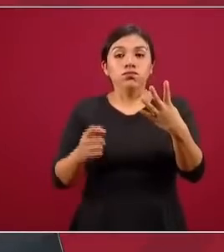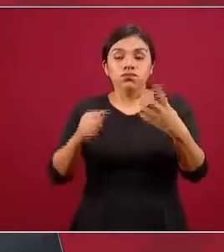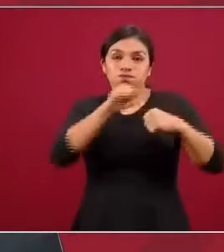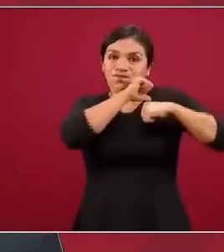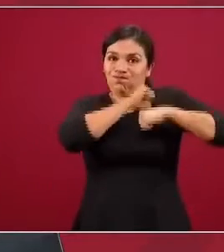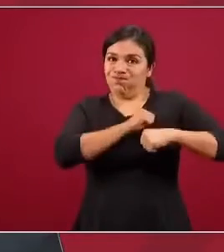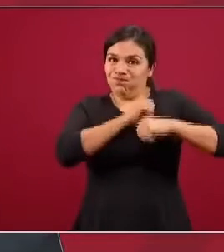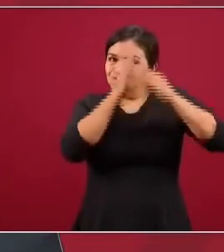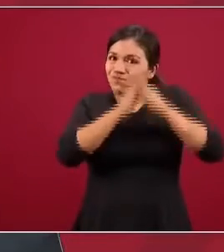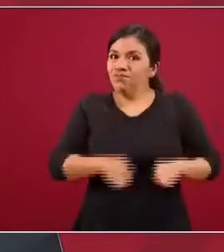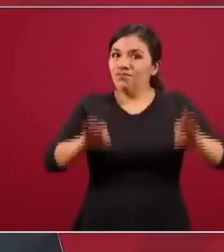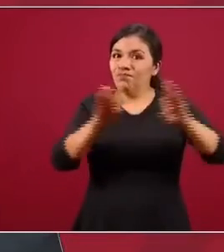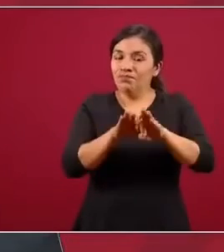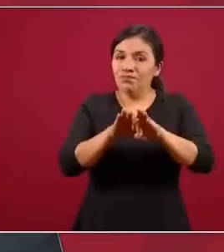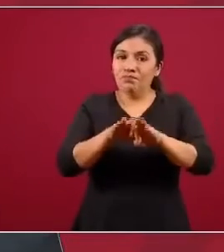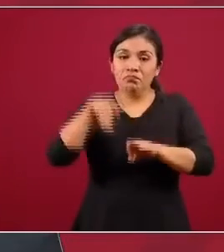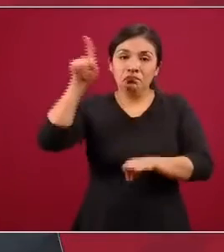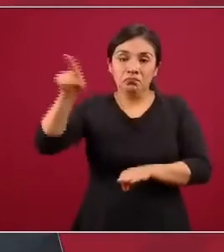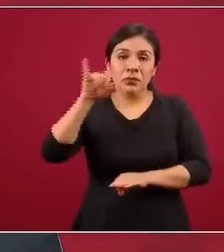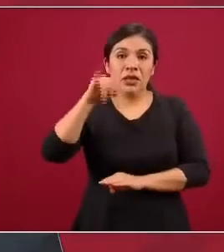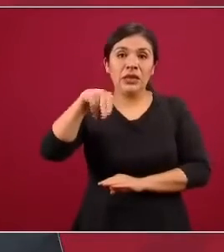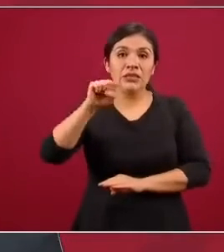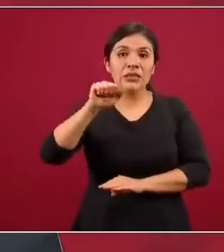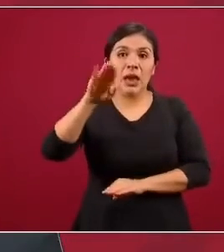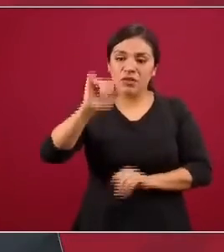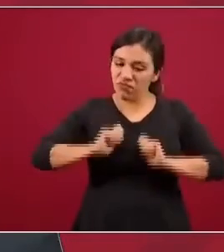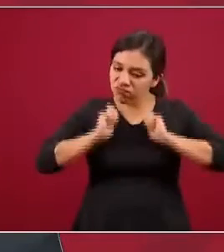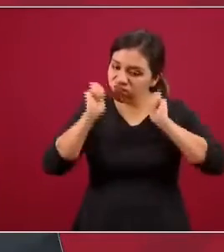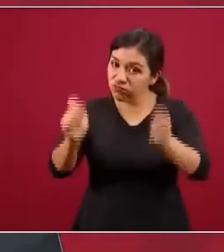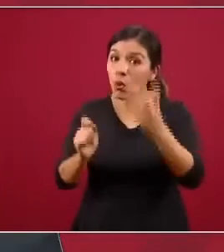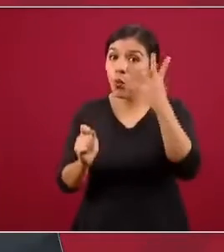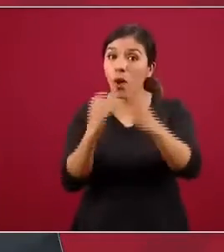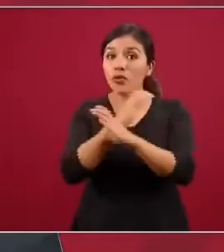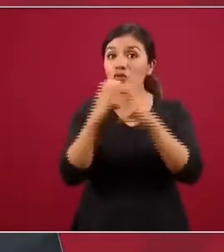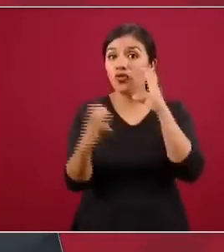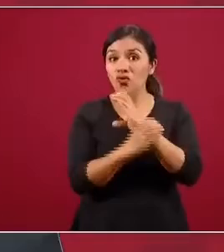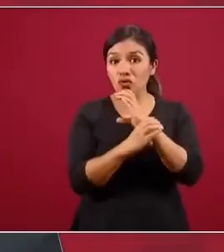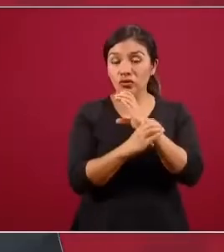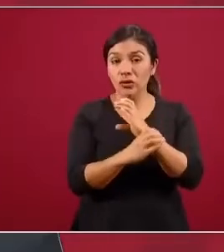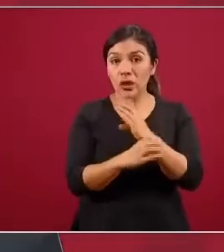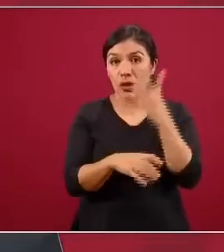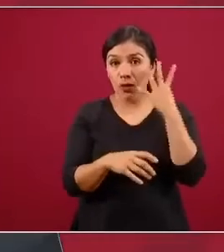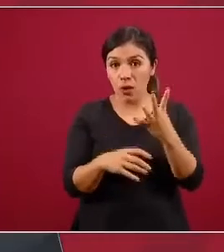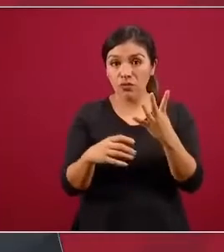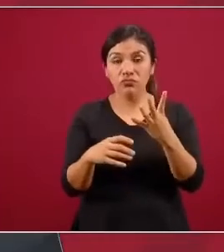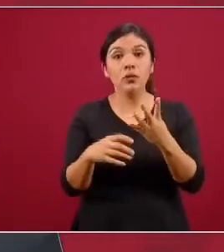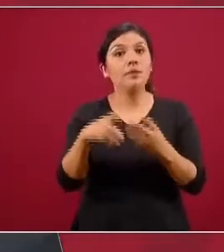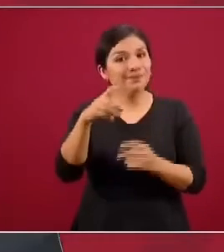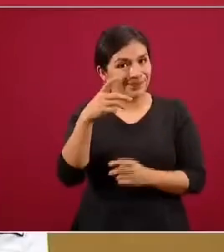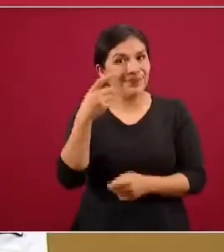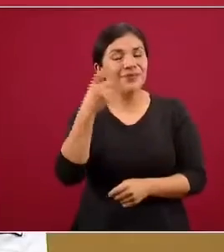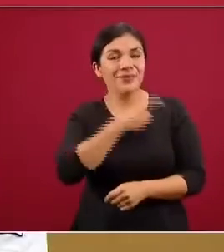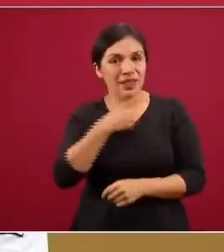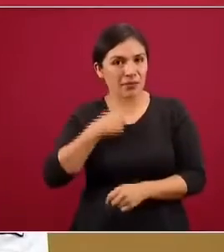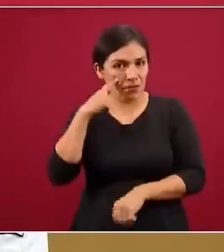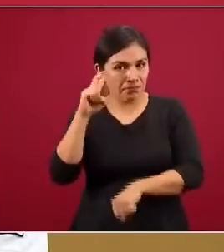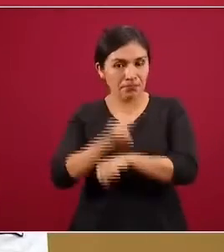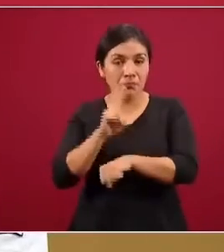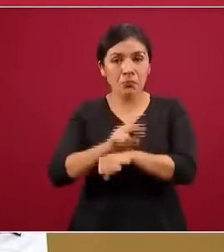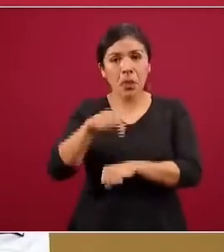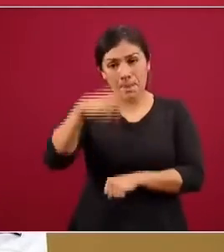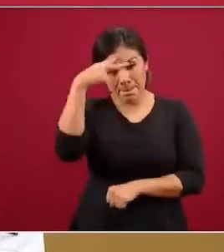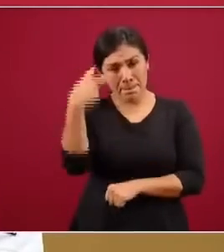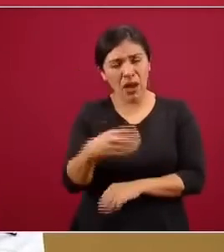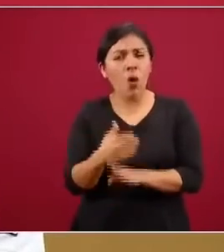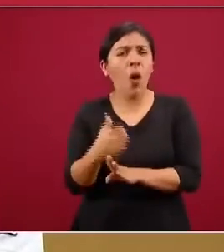encomiendas específicas que se le hicieron al Instituto de Salud para el Bienestar, INSABI. No perdamos de vista que en México había